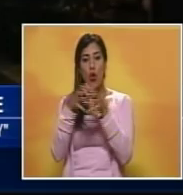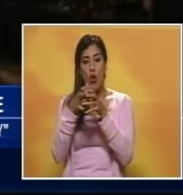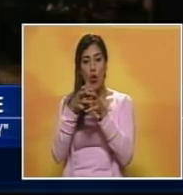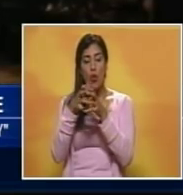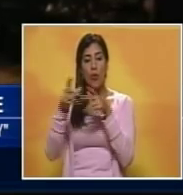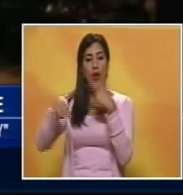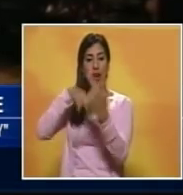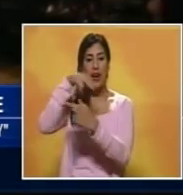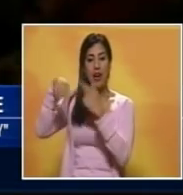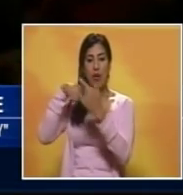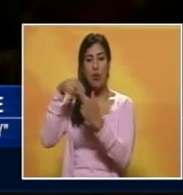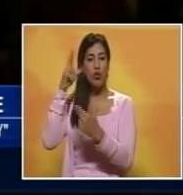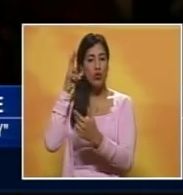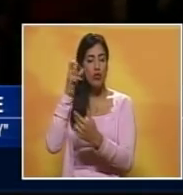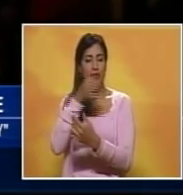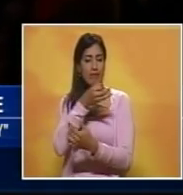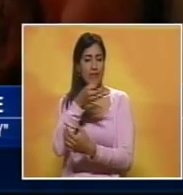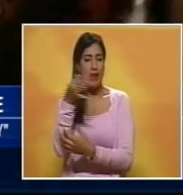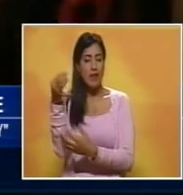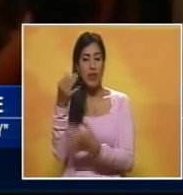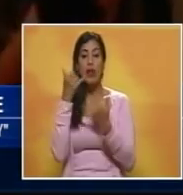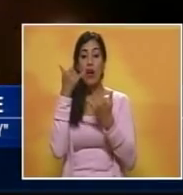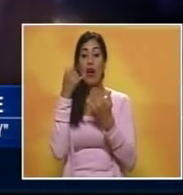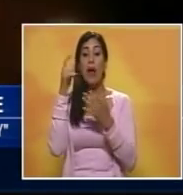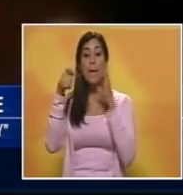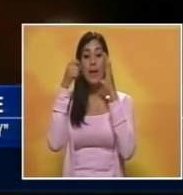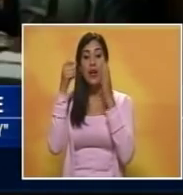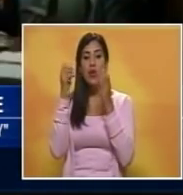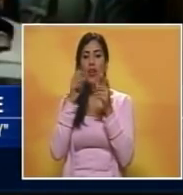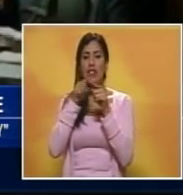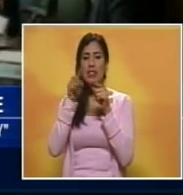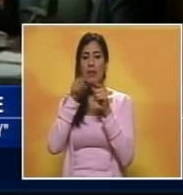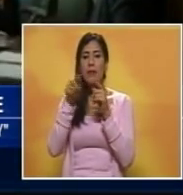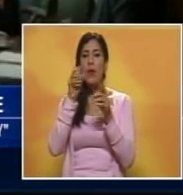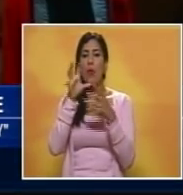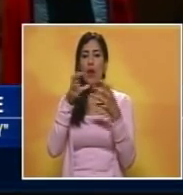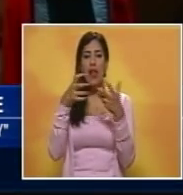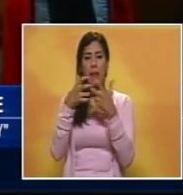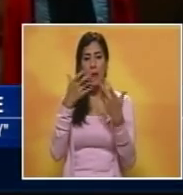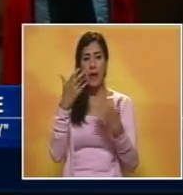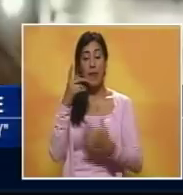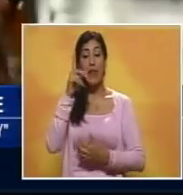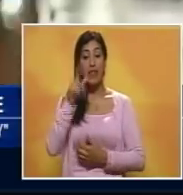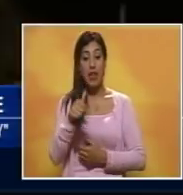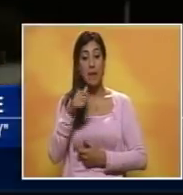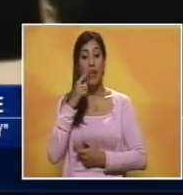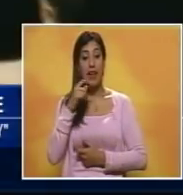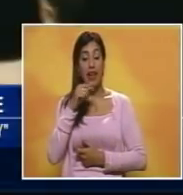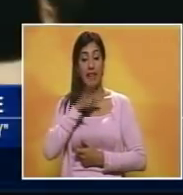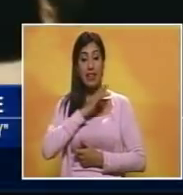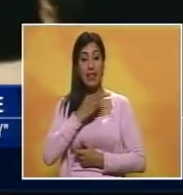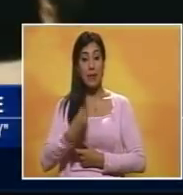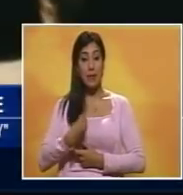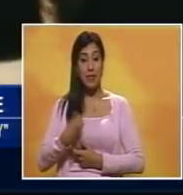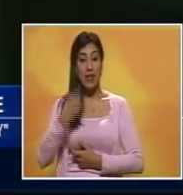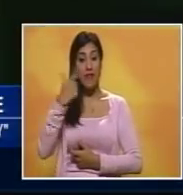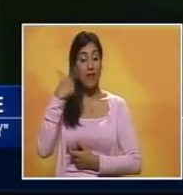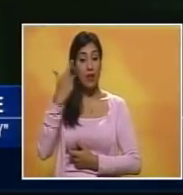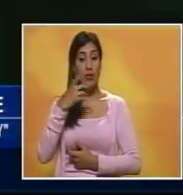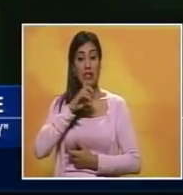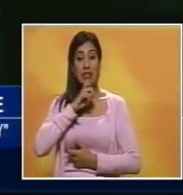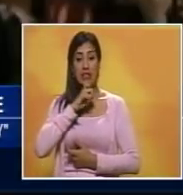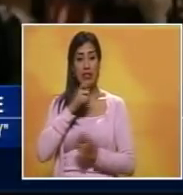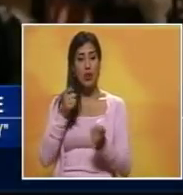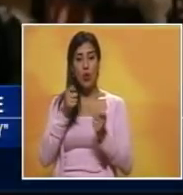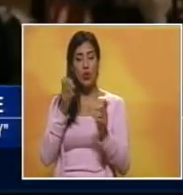del revolucionario sonido. La película recoge también los críticos momentos de Queen cuando el estilo de vida de su estrella estuvo